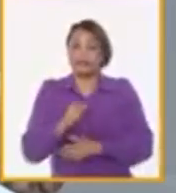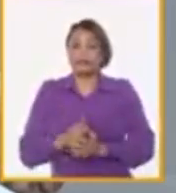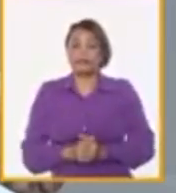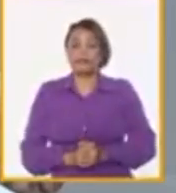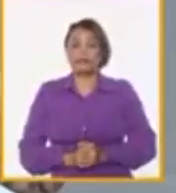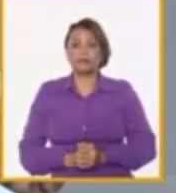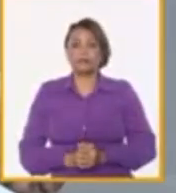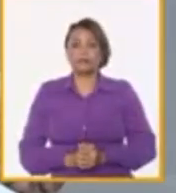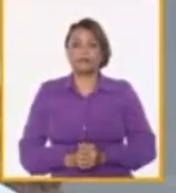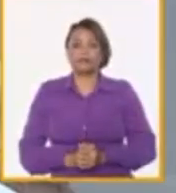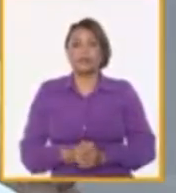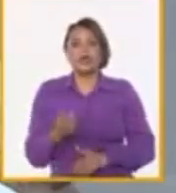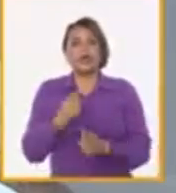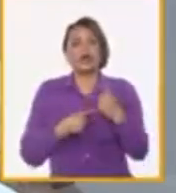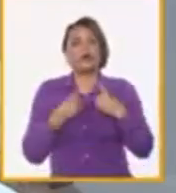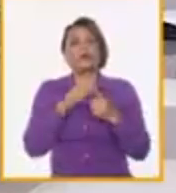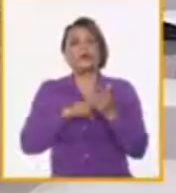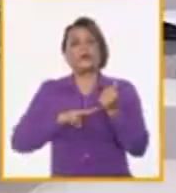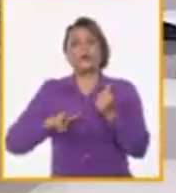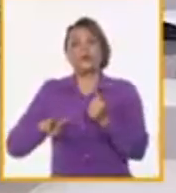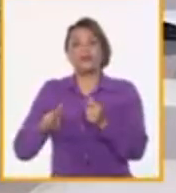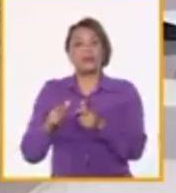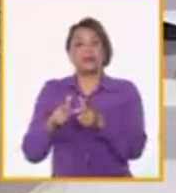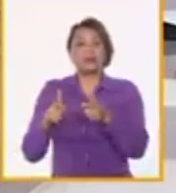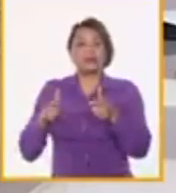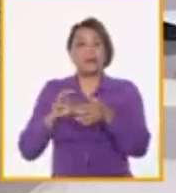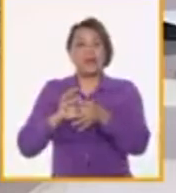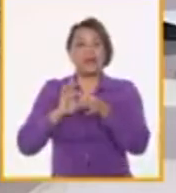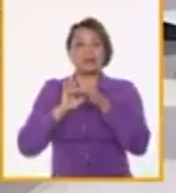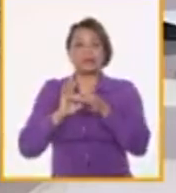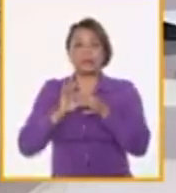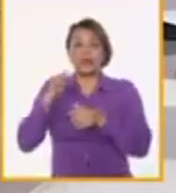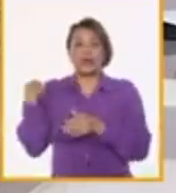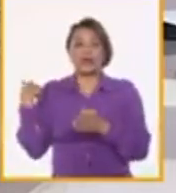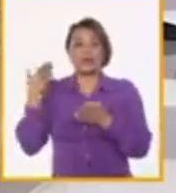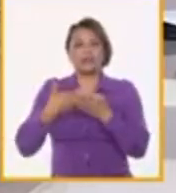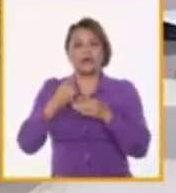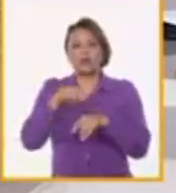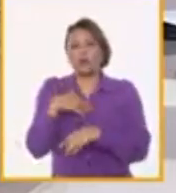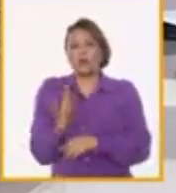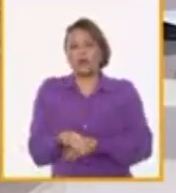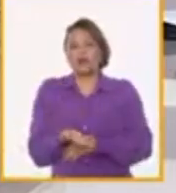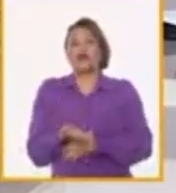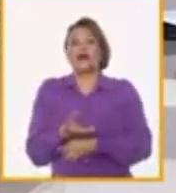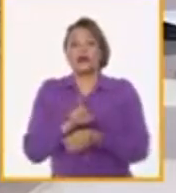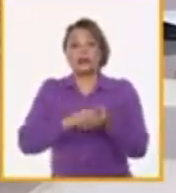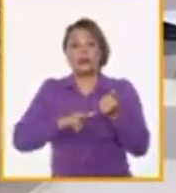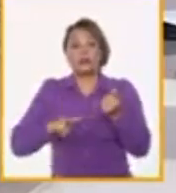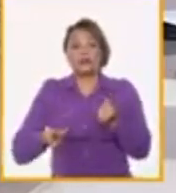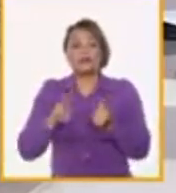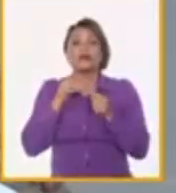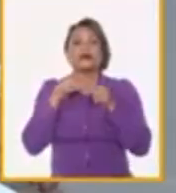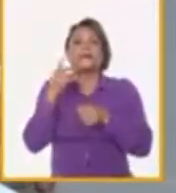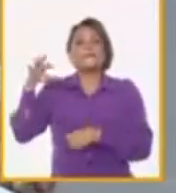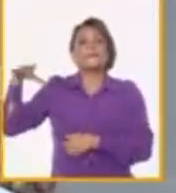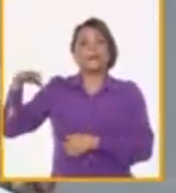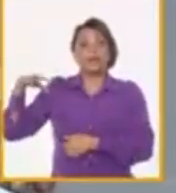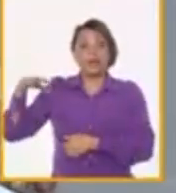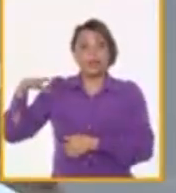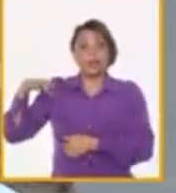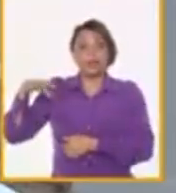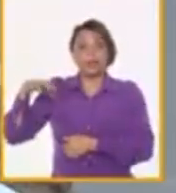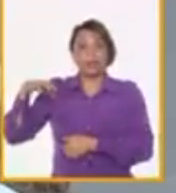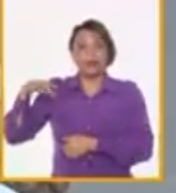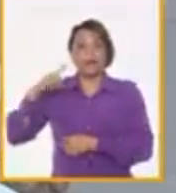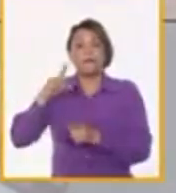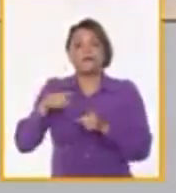Ahí tenemos provincias. La provincia más complicada que tenemos el día de hoy es la provincia de Pinar del Río,